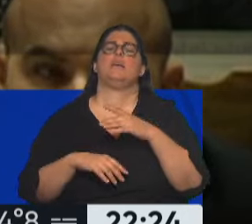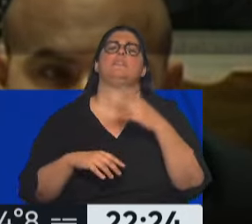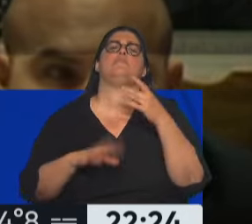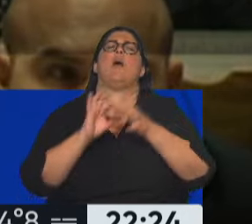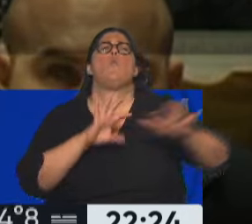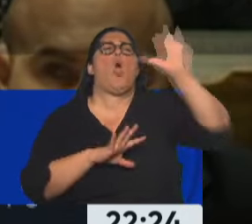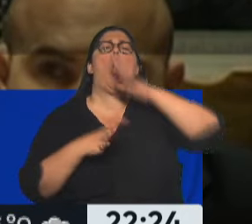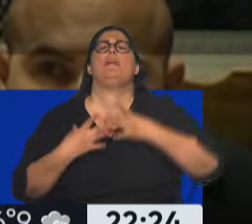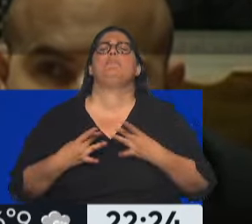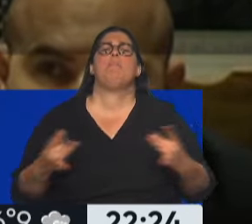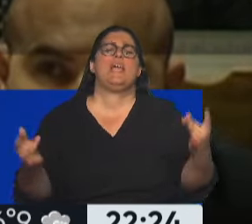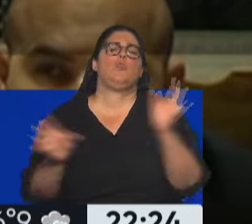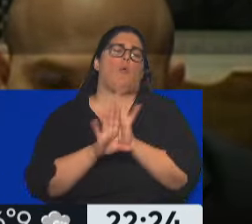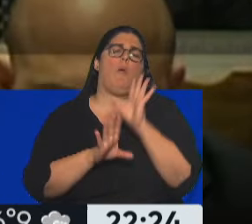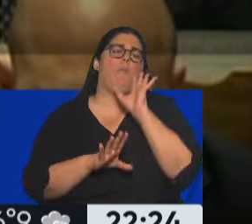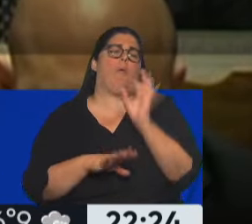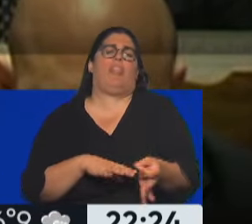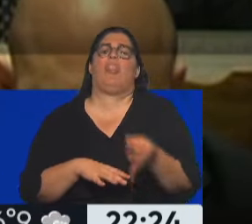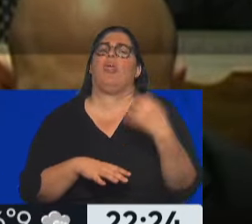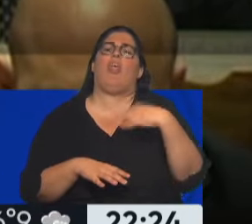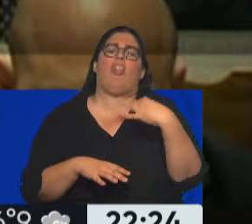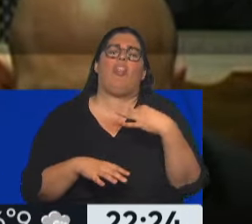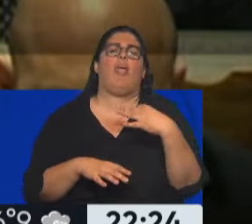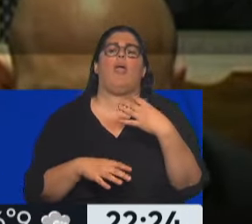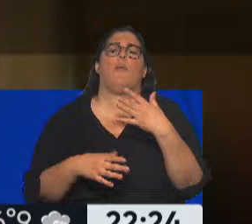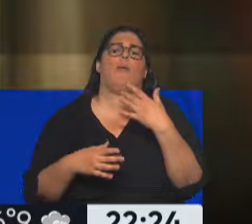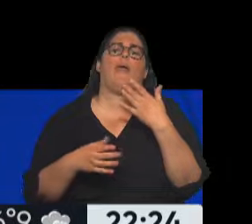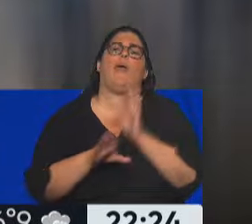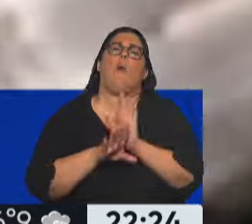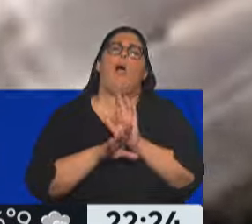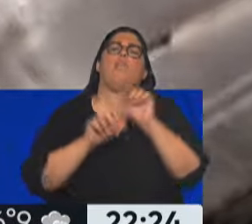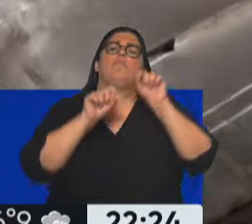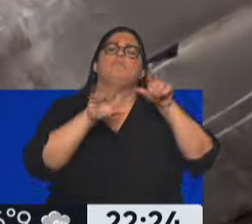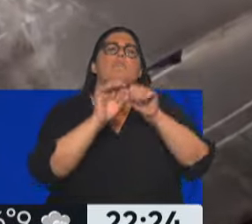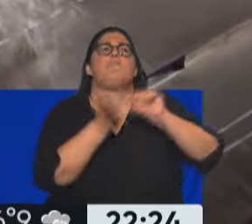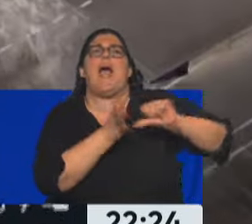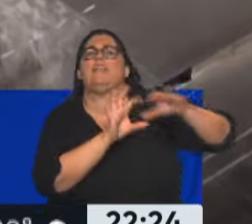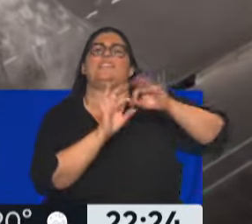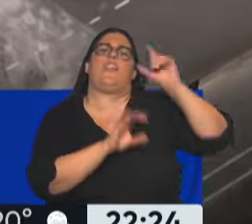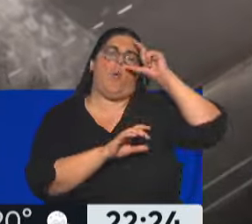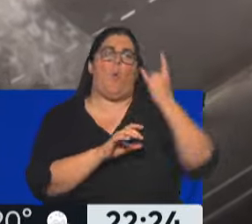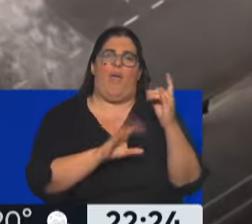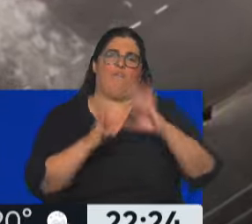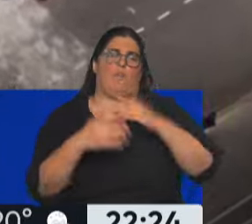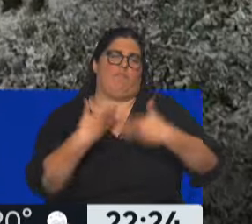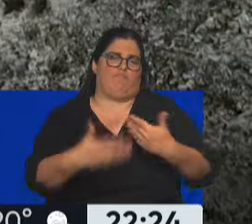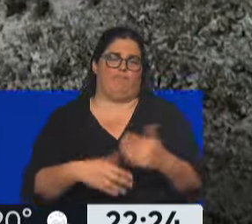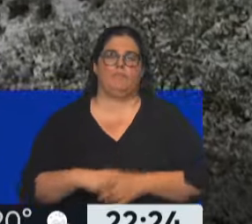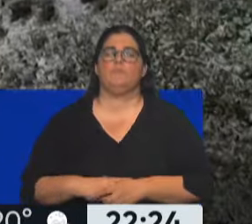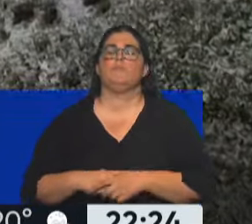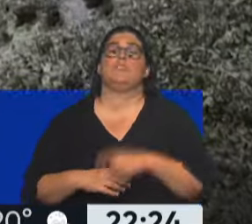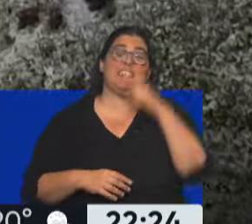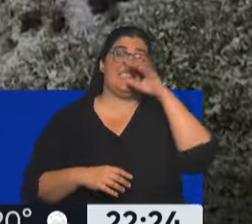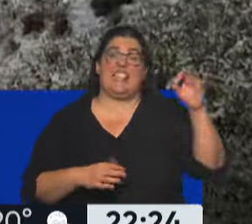che ha tutte le carte in regola per essere percorsa anche con altre nazioni extra UE. Con una inversión de 670 millones de